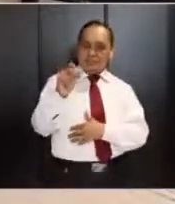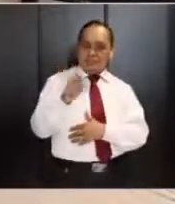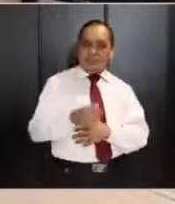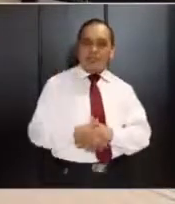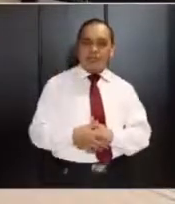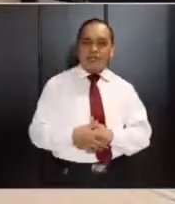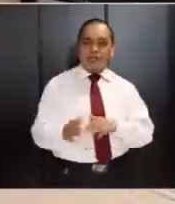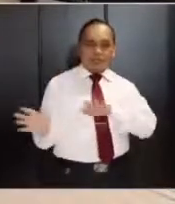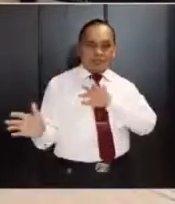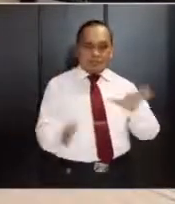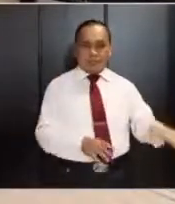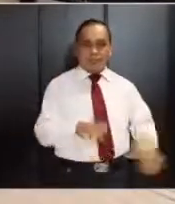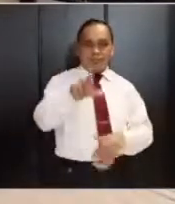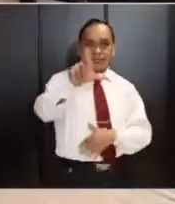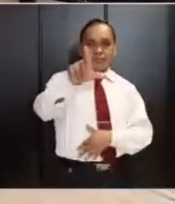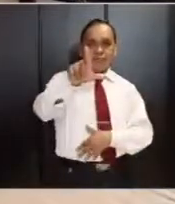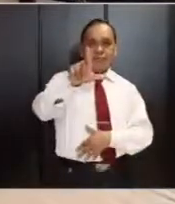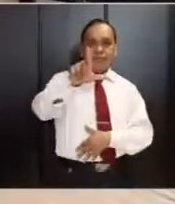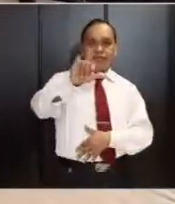Lilia Canché,